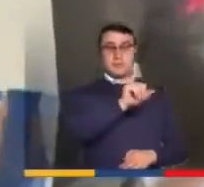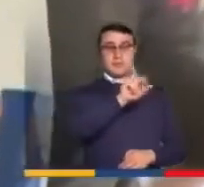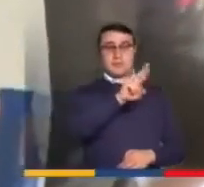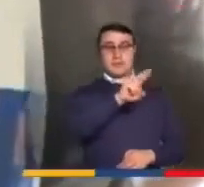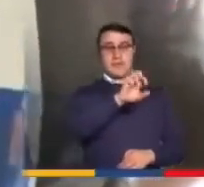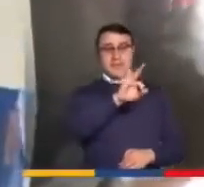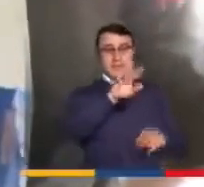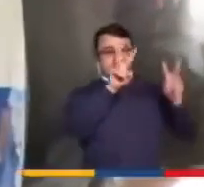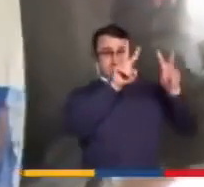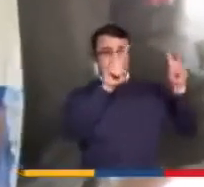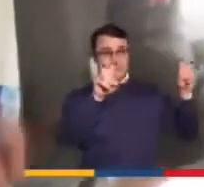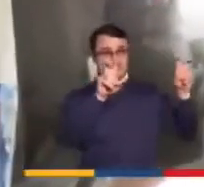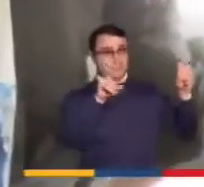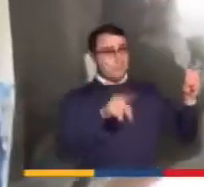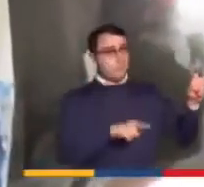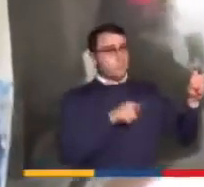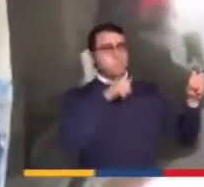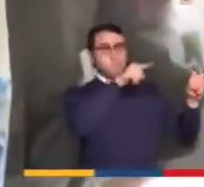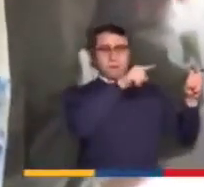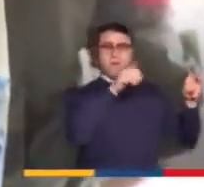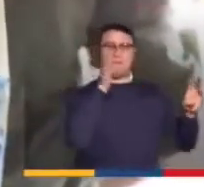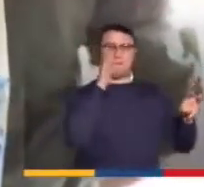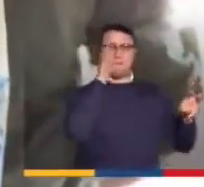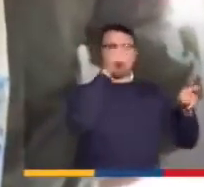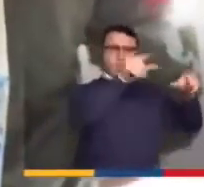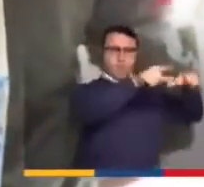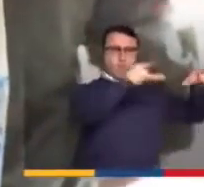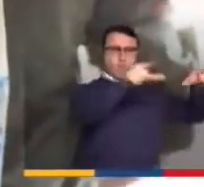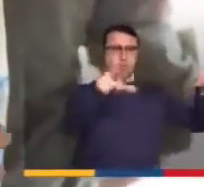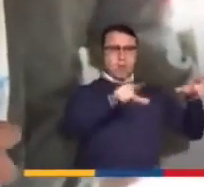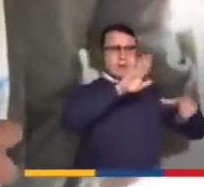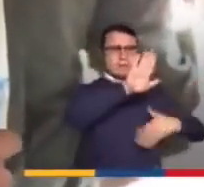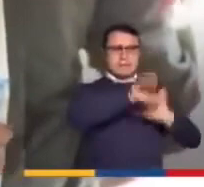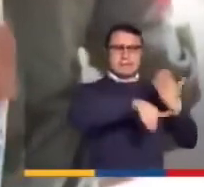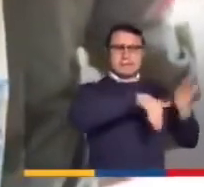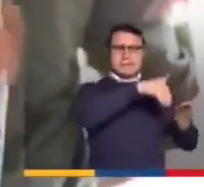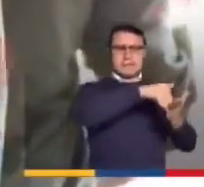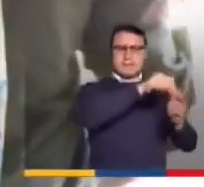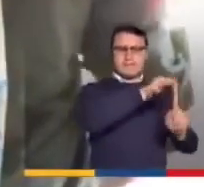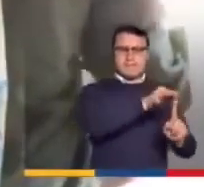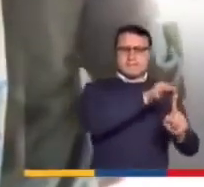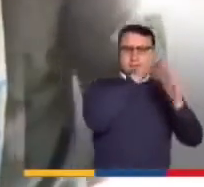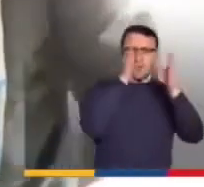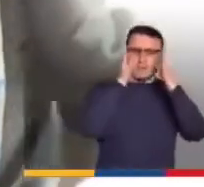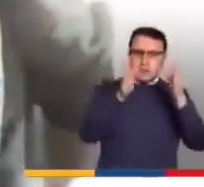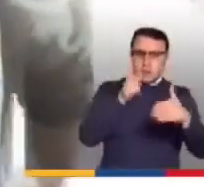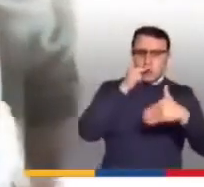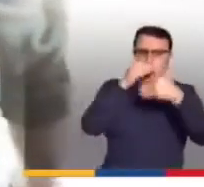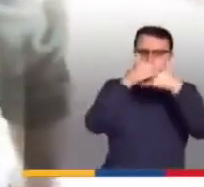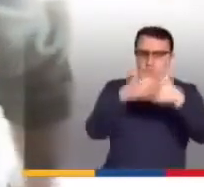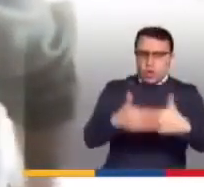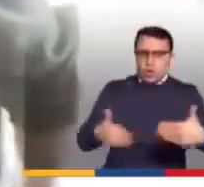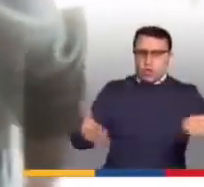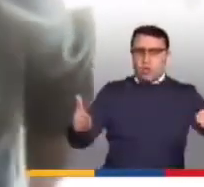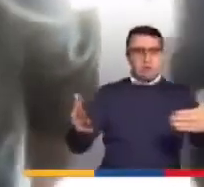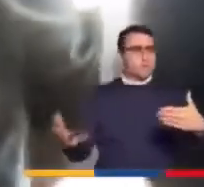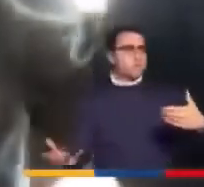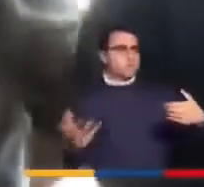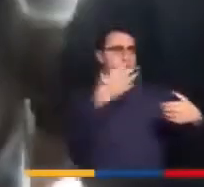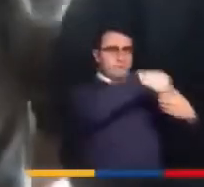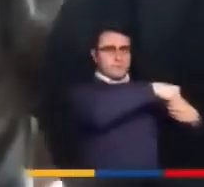ver como un centro especializado de atención a la primera infancia, que ahí se concentre ese, me parece que